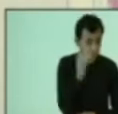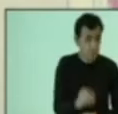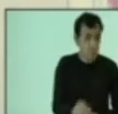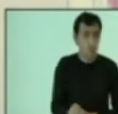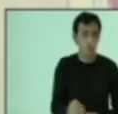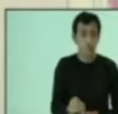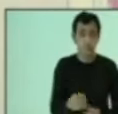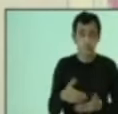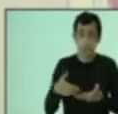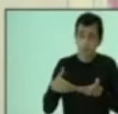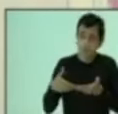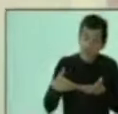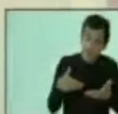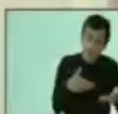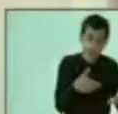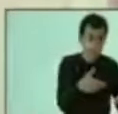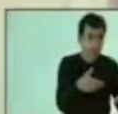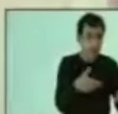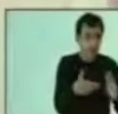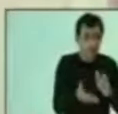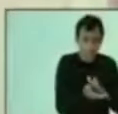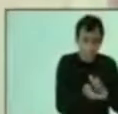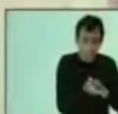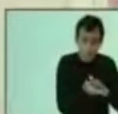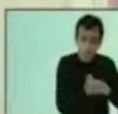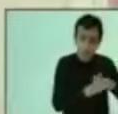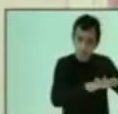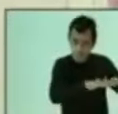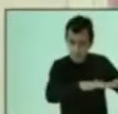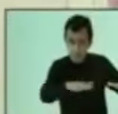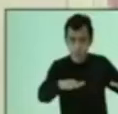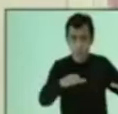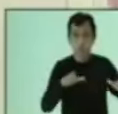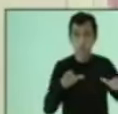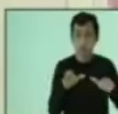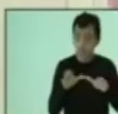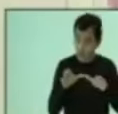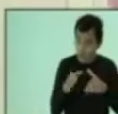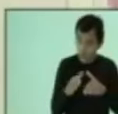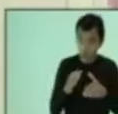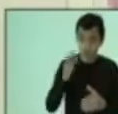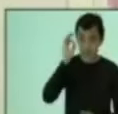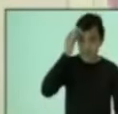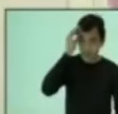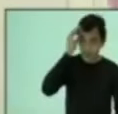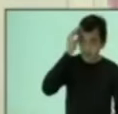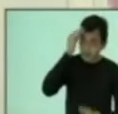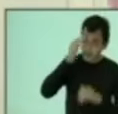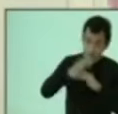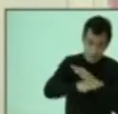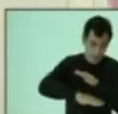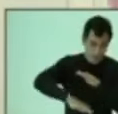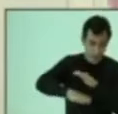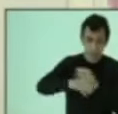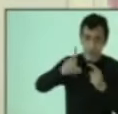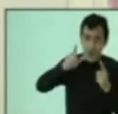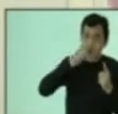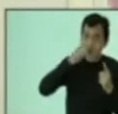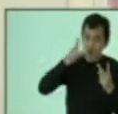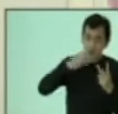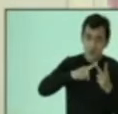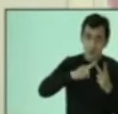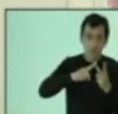vías carreteras, que las comunidades cuenten con todos los servicios básicos para que nuestros